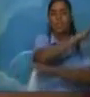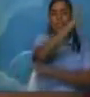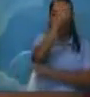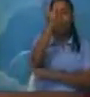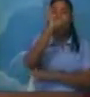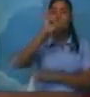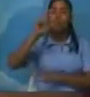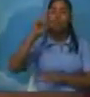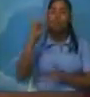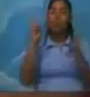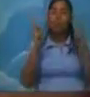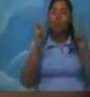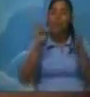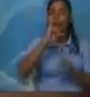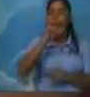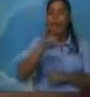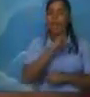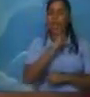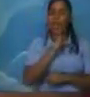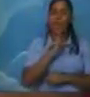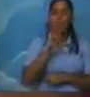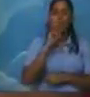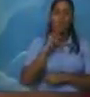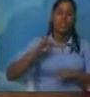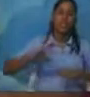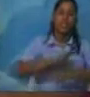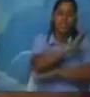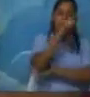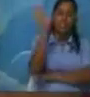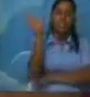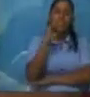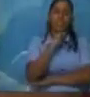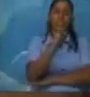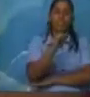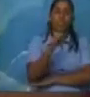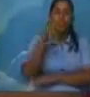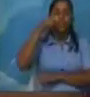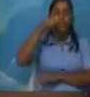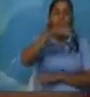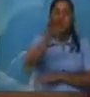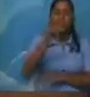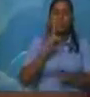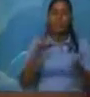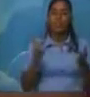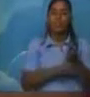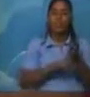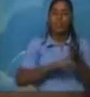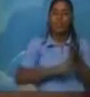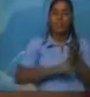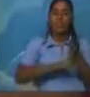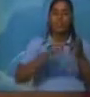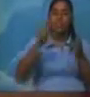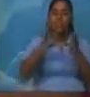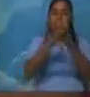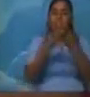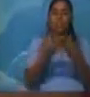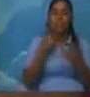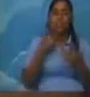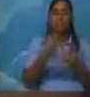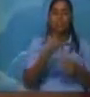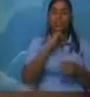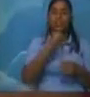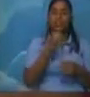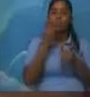nueva Jerusalén la Jerusalén celestial es una una ciudad de verdad lo que la Biblia dice no son